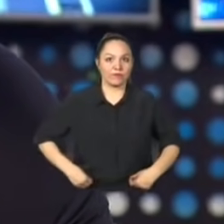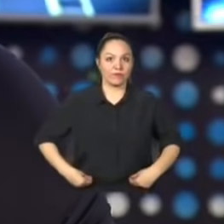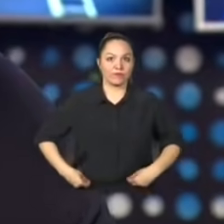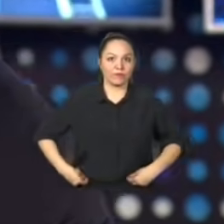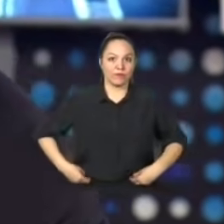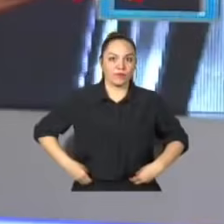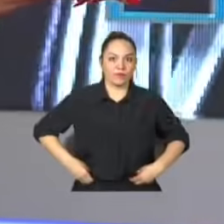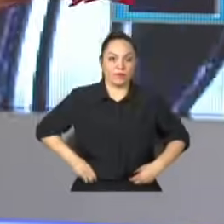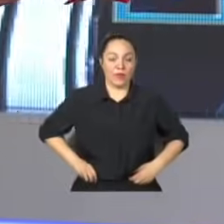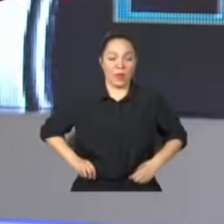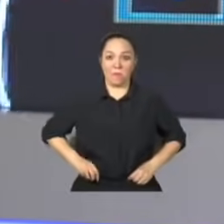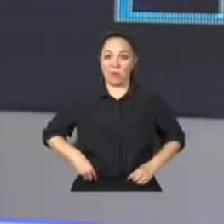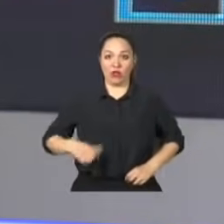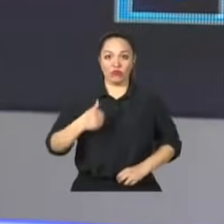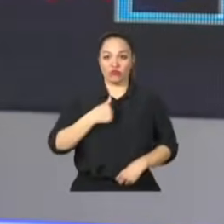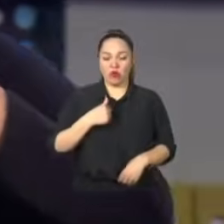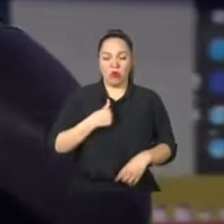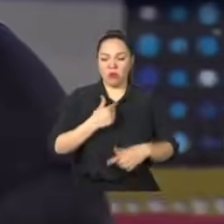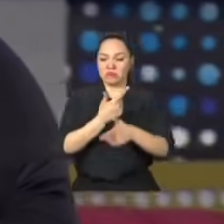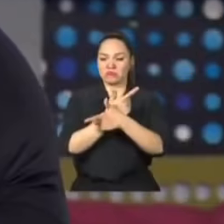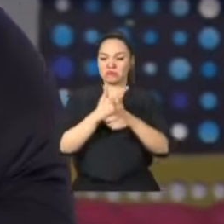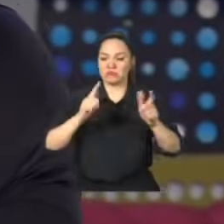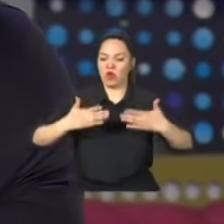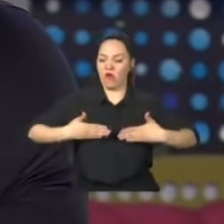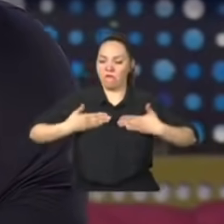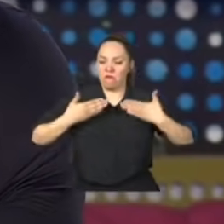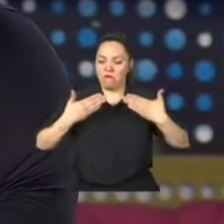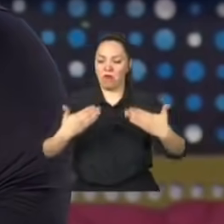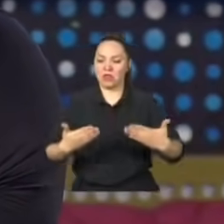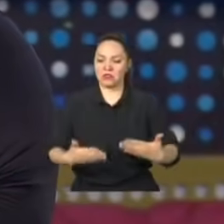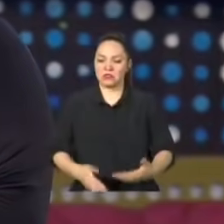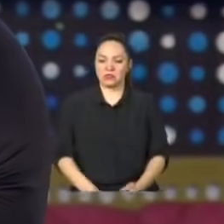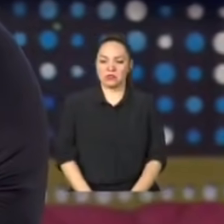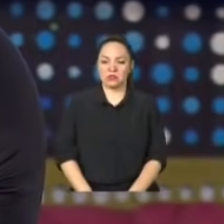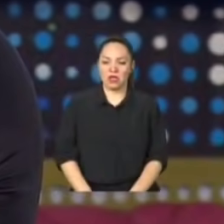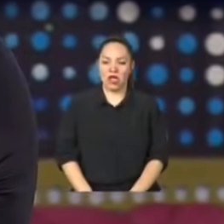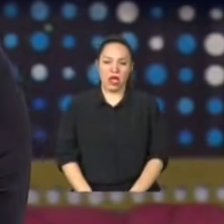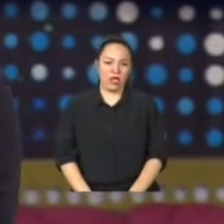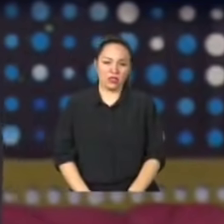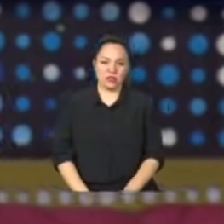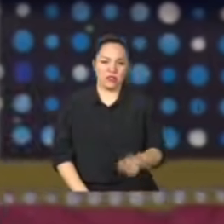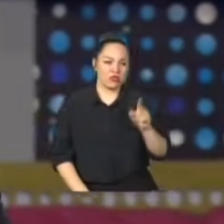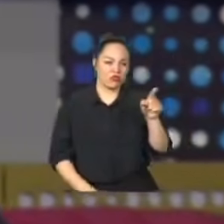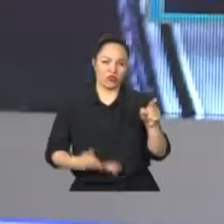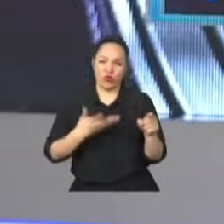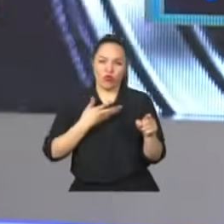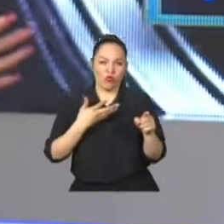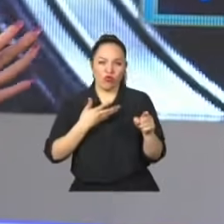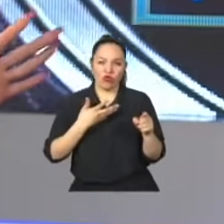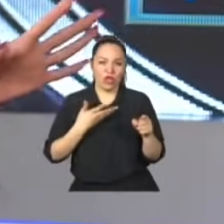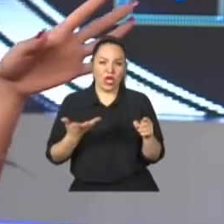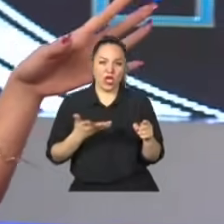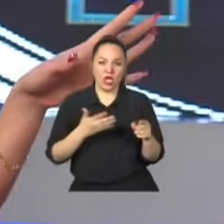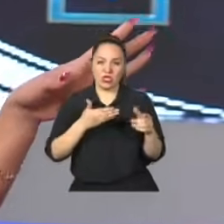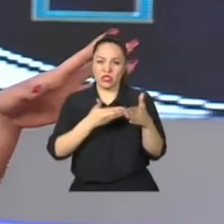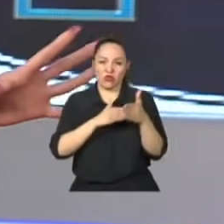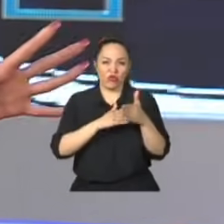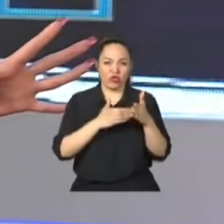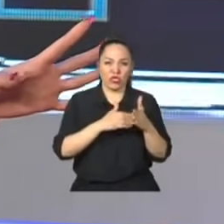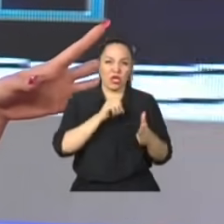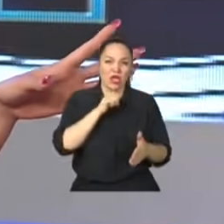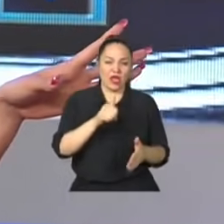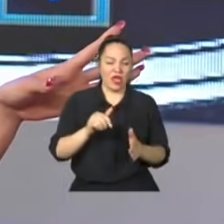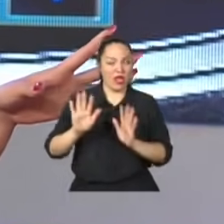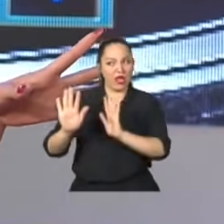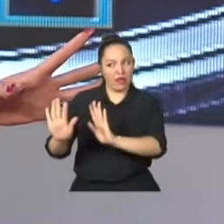Perdón, señora, pero yo no tengo filtro. De hecho, no tienes filtro, pero me debes la tanda de las operaciones. No, ahorita no estamos hablando